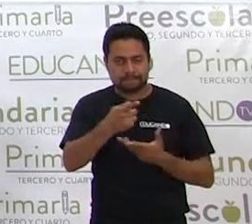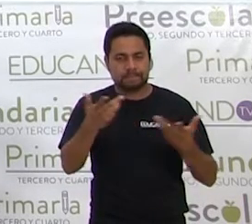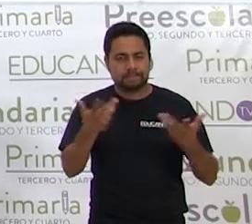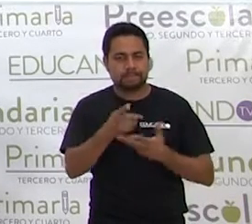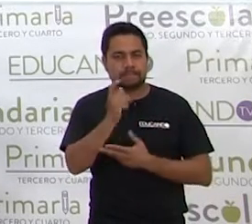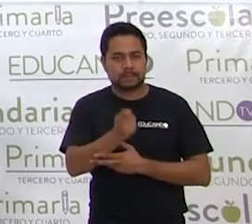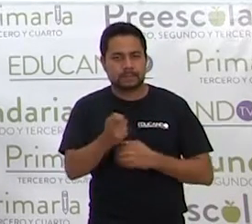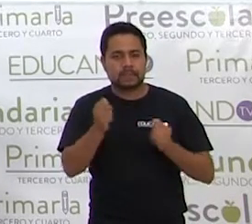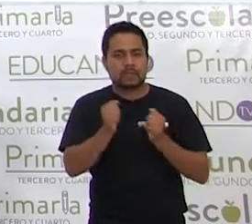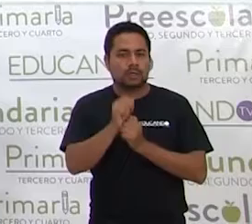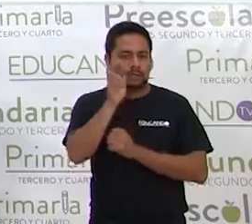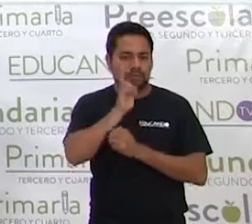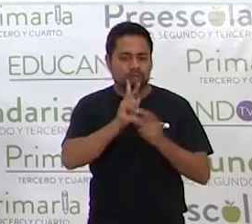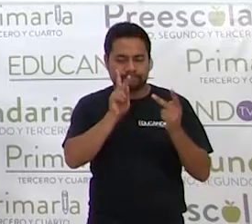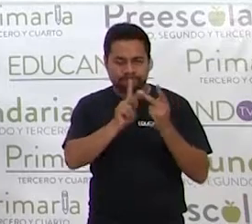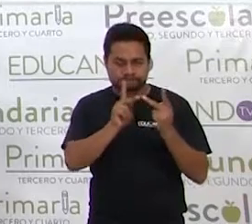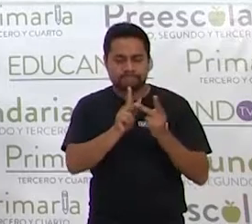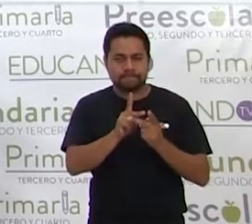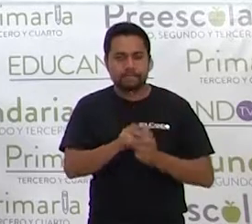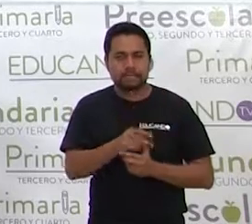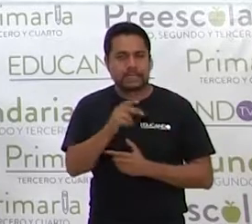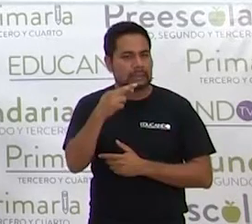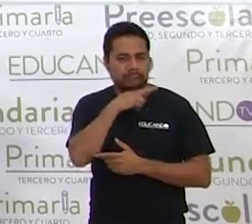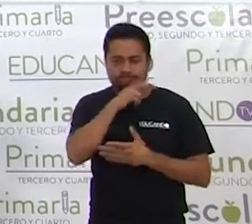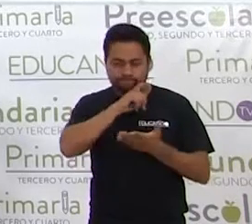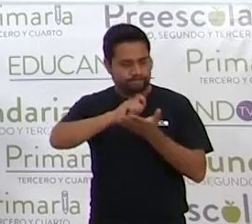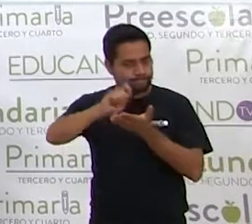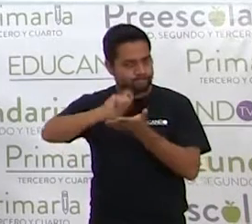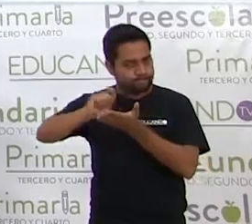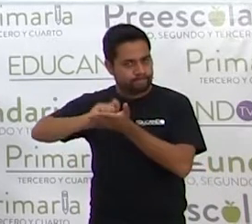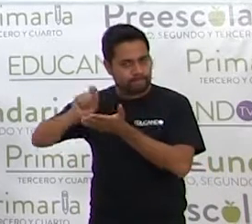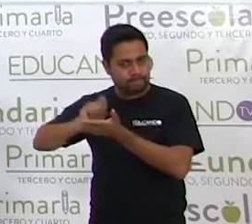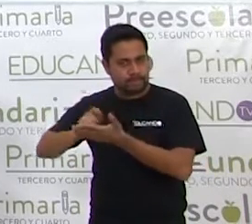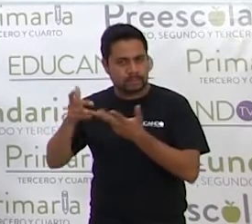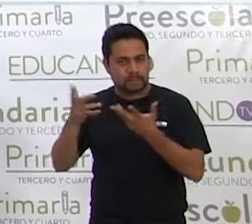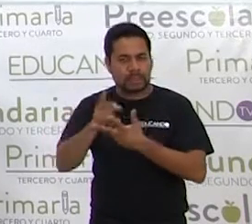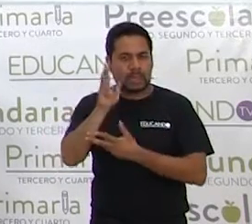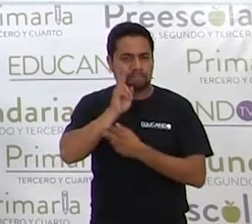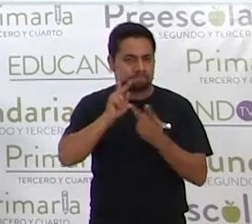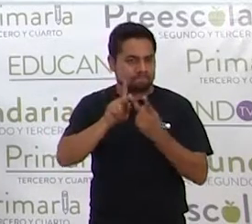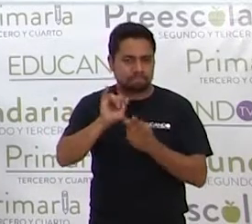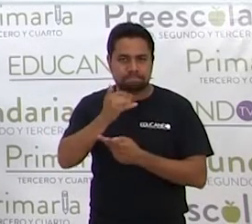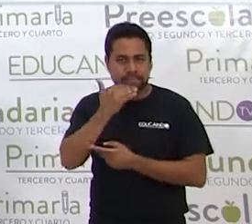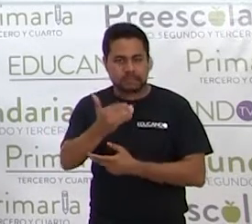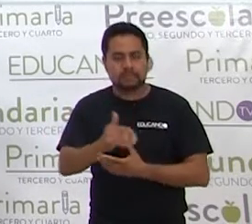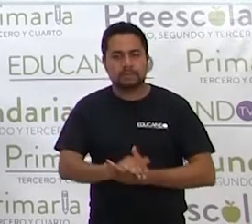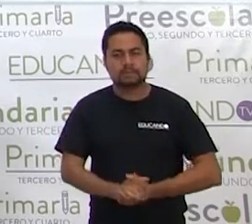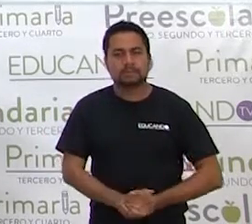comprobación si hacemos rápido la comprobación